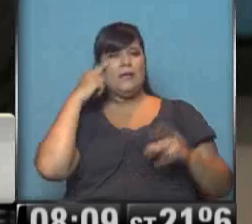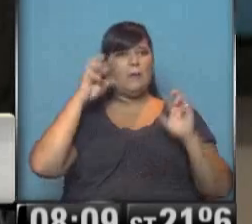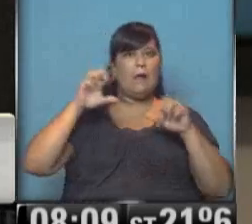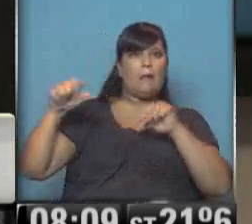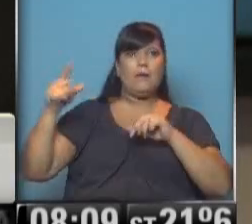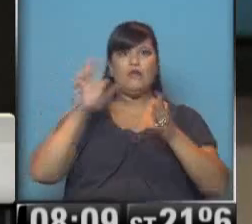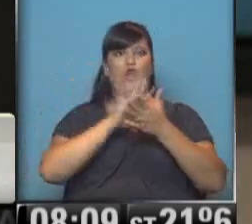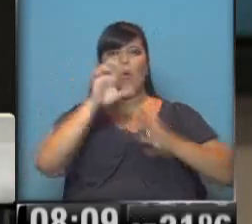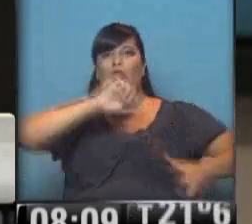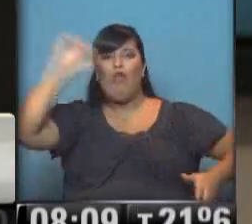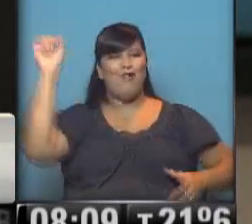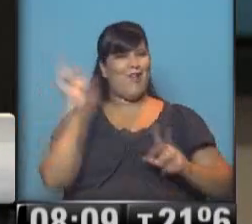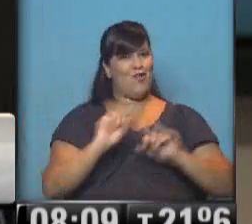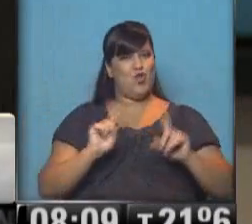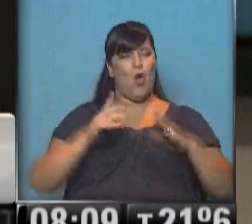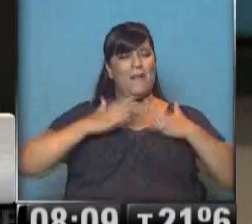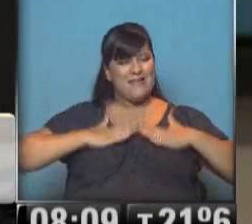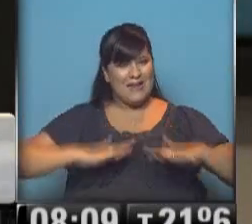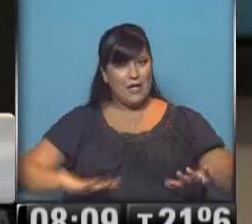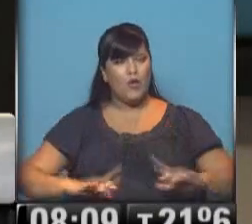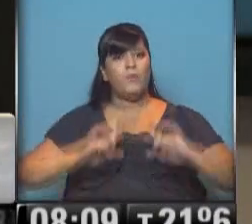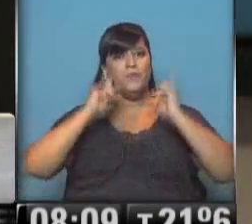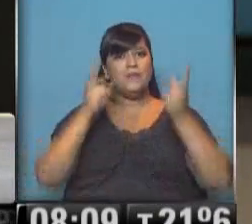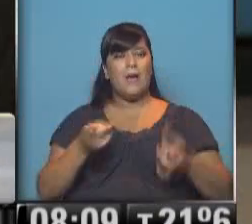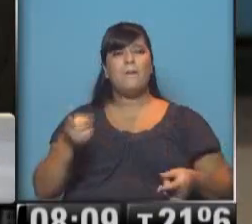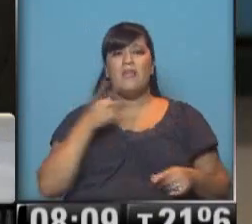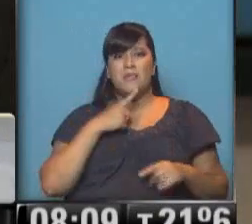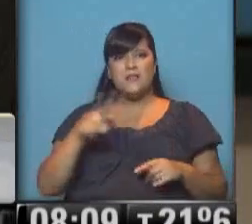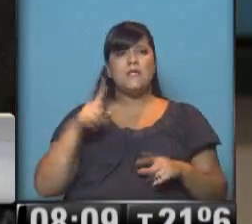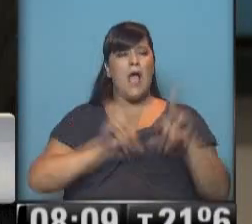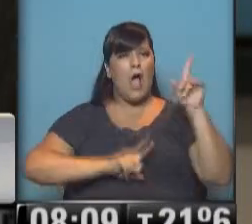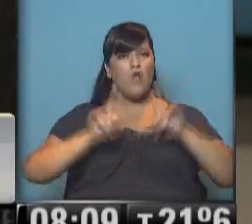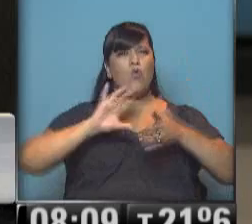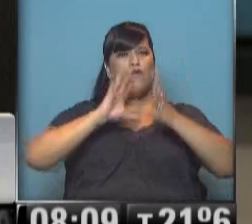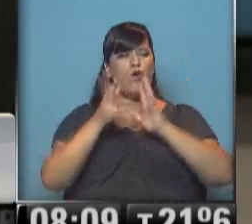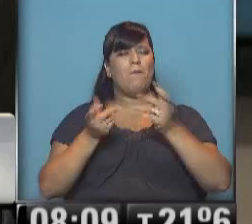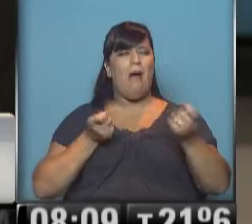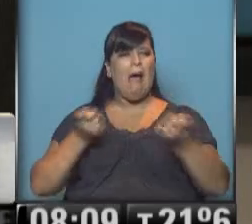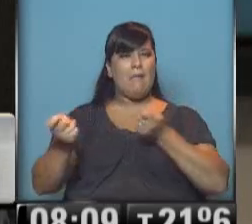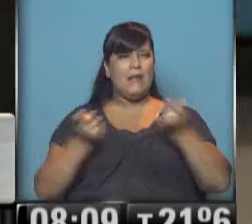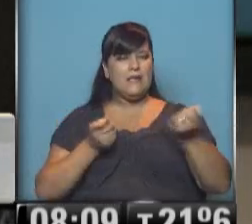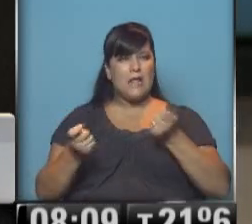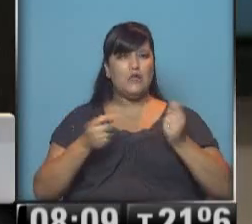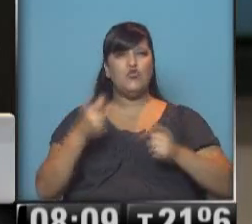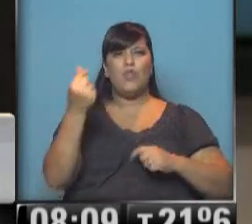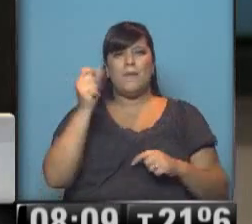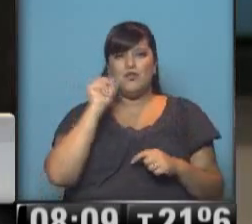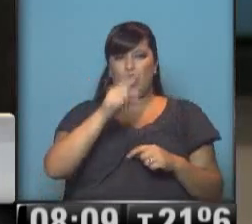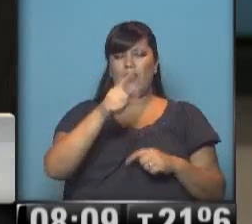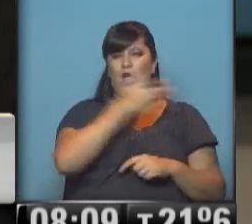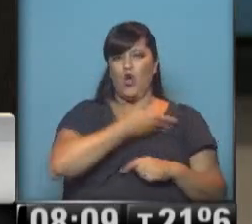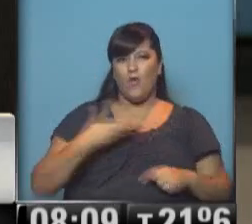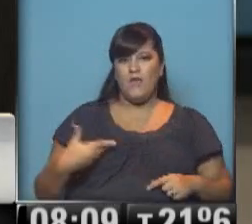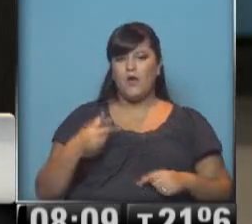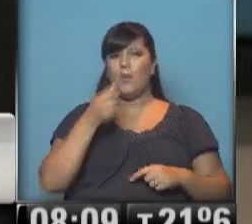inflacionarias por el otro lado evidentemente están funcionando algunos mecanismos de administración de precios que se ha dado el gobierno como el